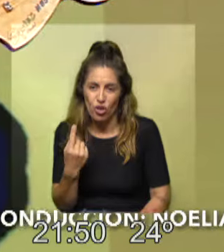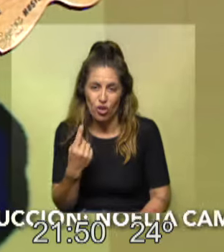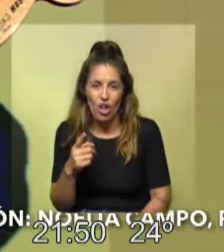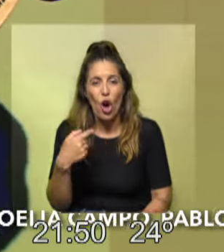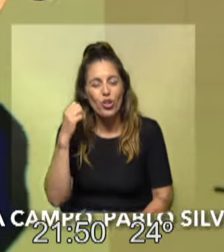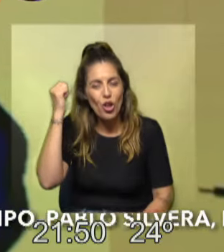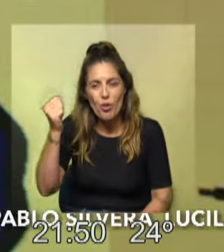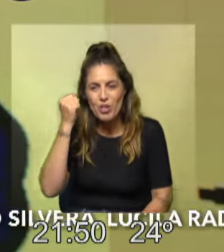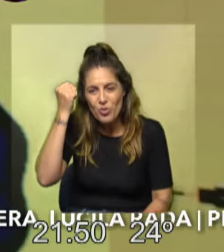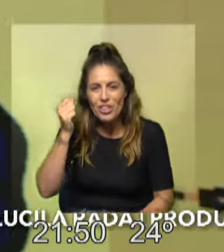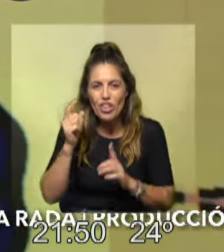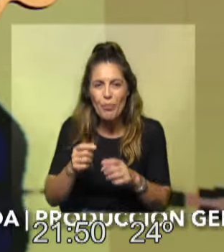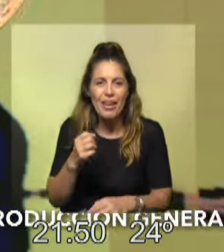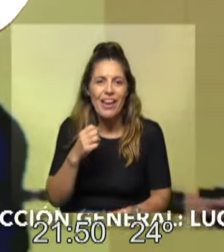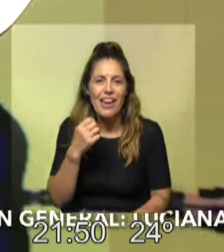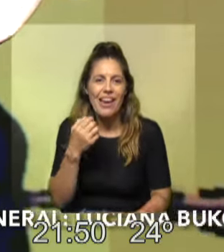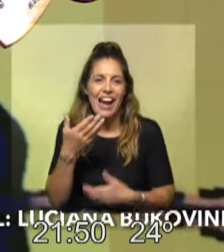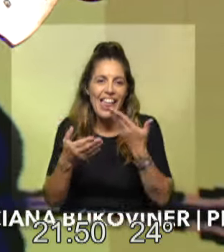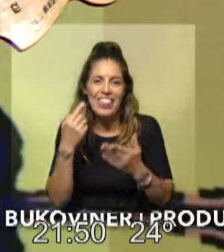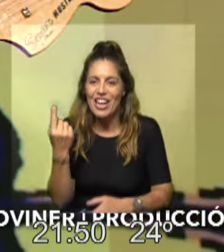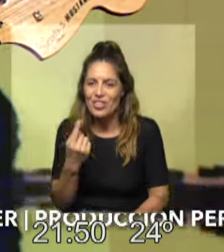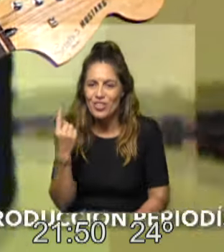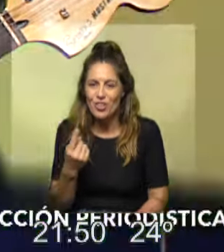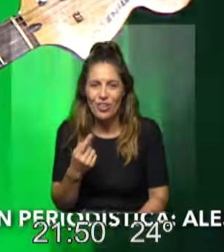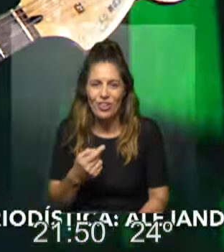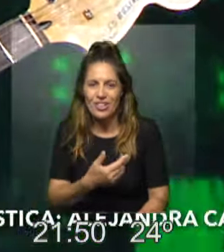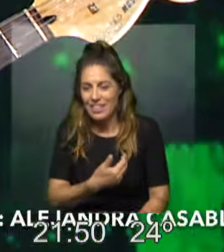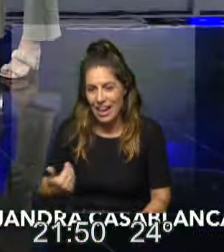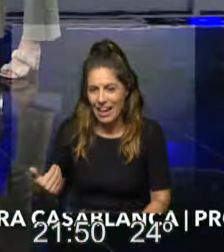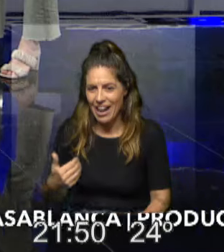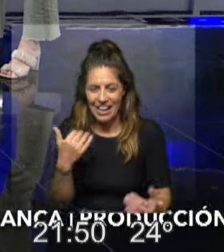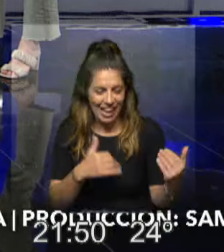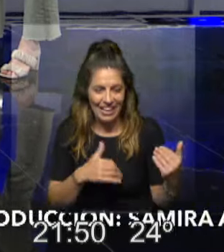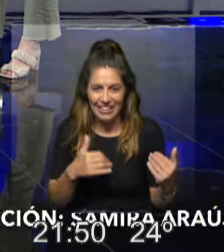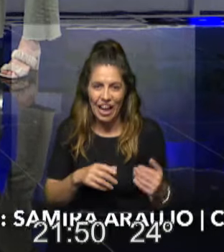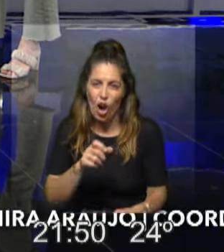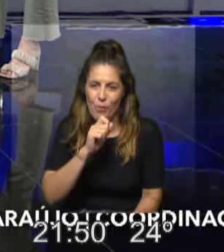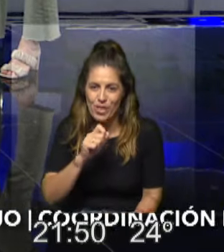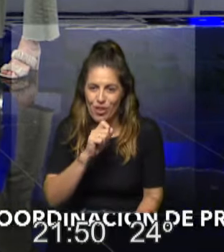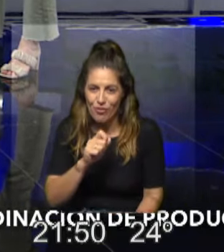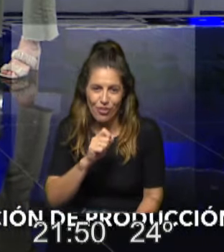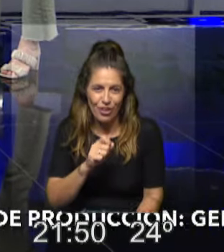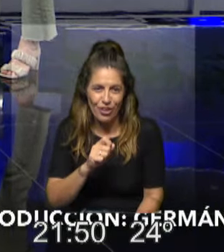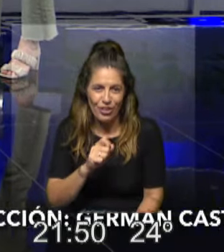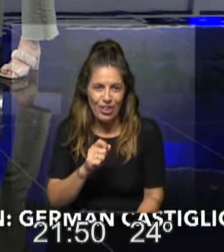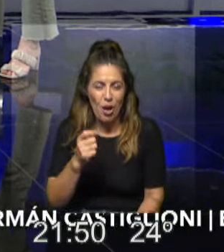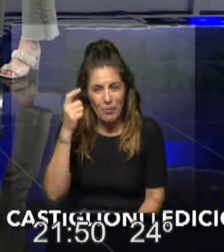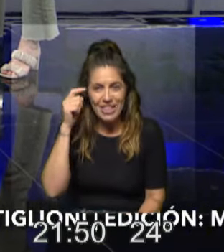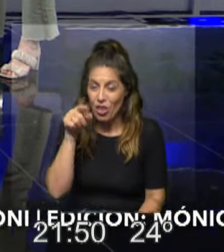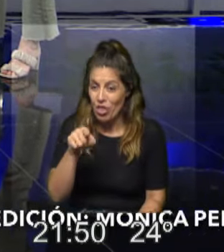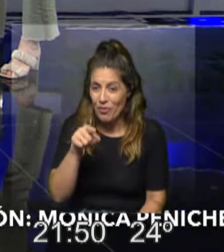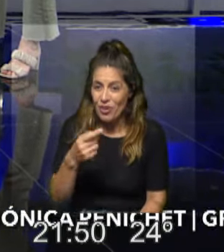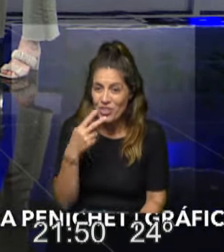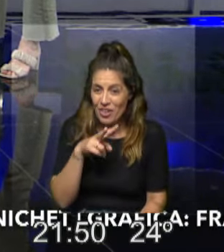mis sueños también, es cantar yo solo. ¿Sacar la guitarra y...? Sí, cero guitarra, con micrófono. Un poco de inspiración también de vos, Pablo, de